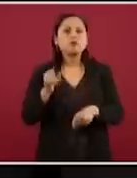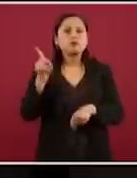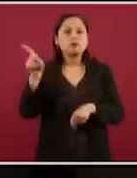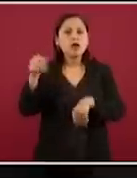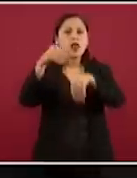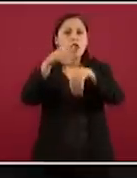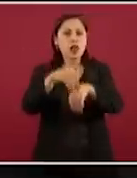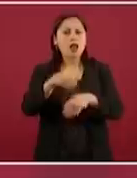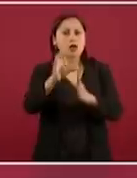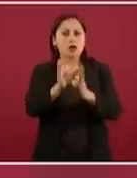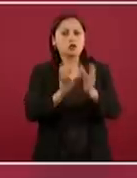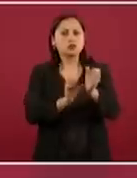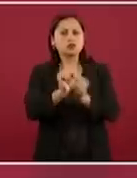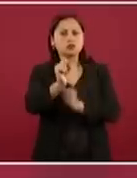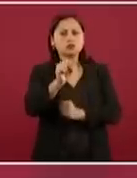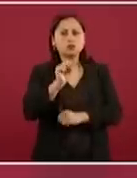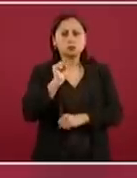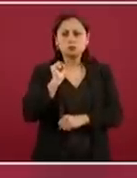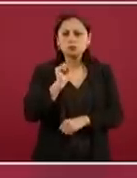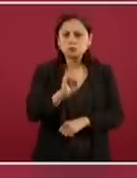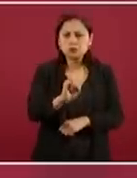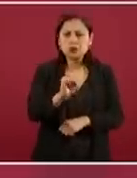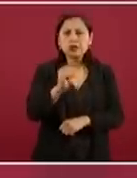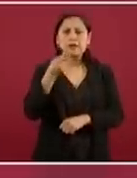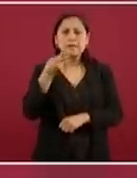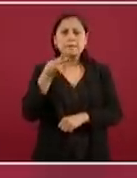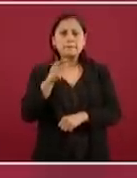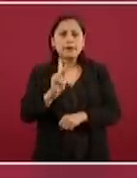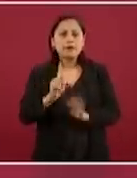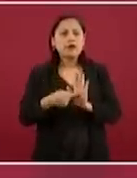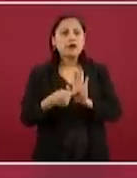Constitución en la forma y la violaba en el fondo.